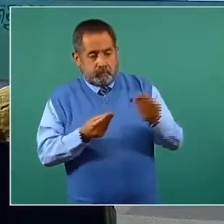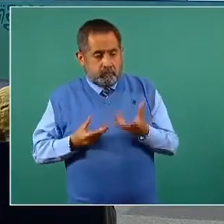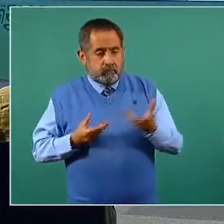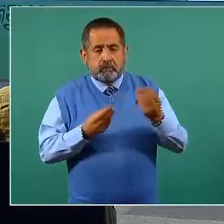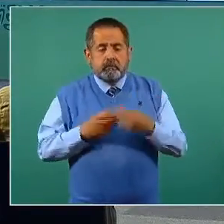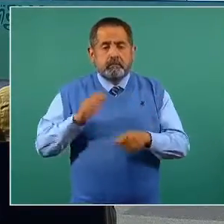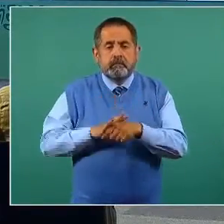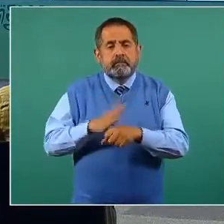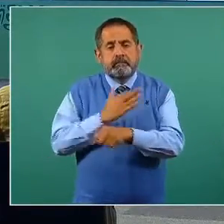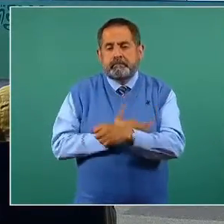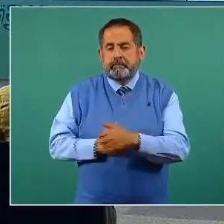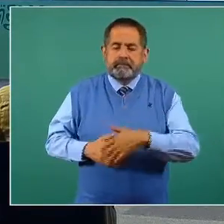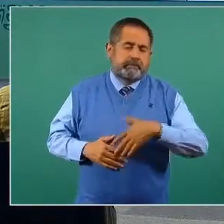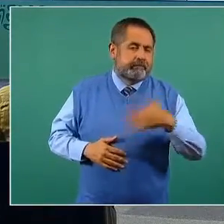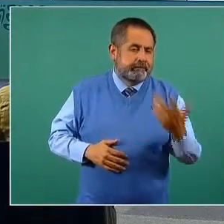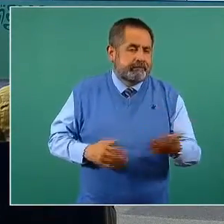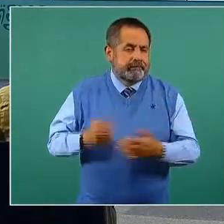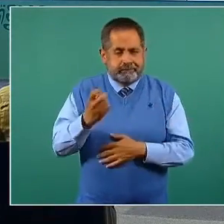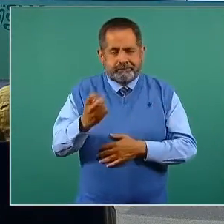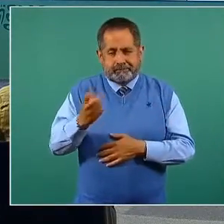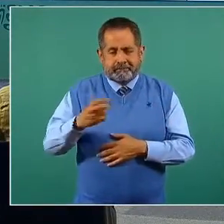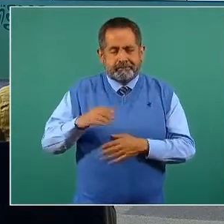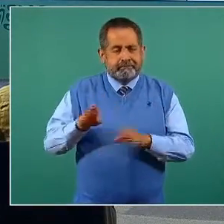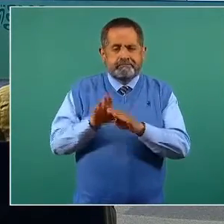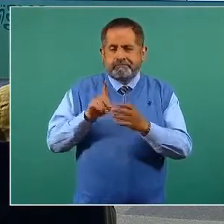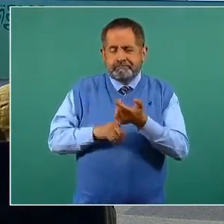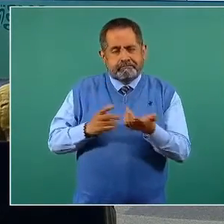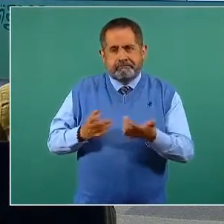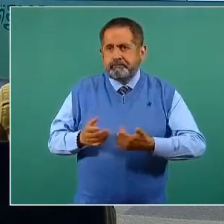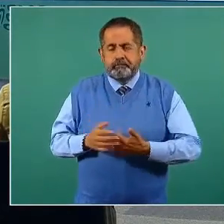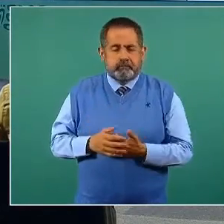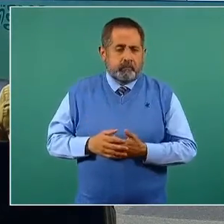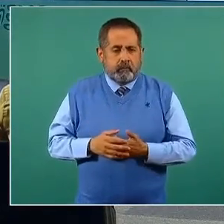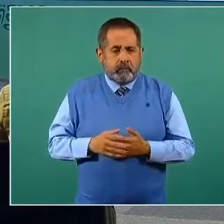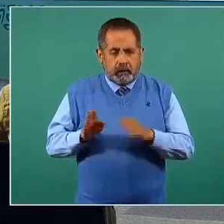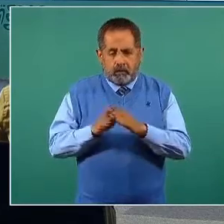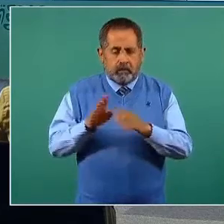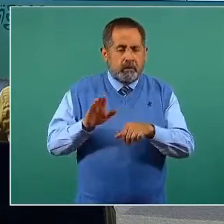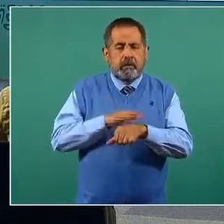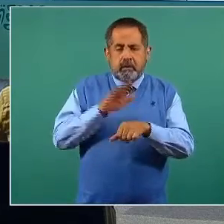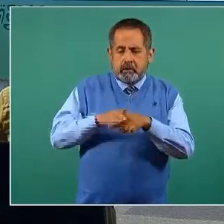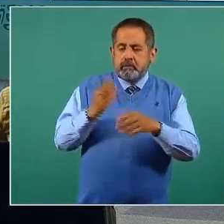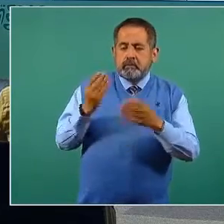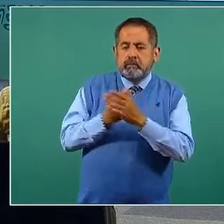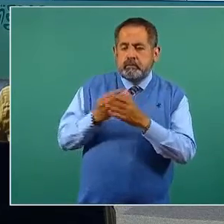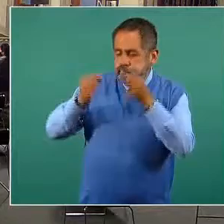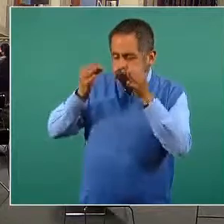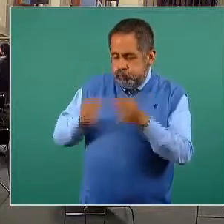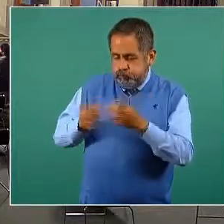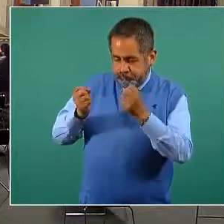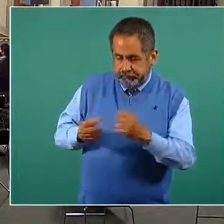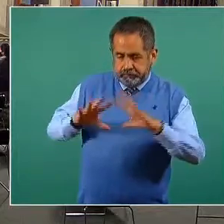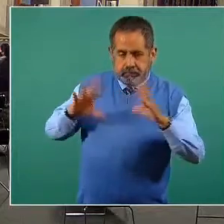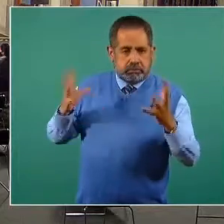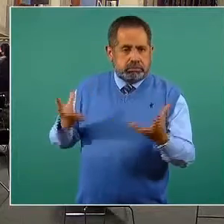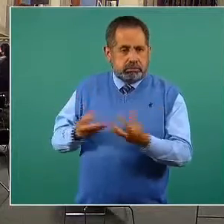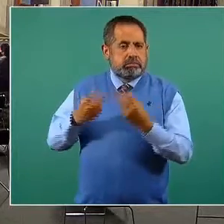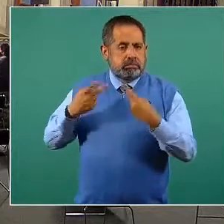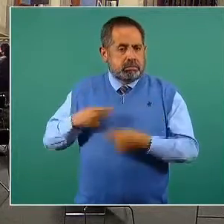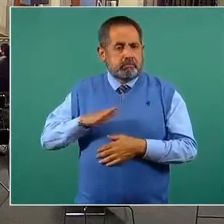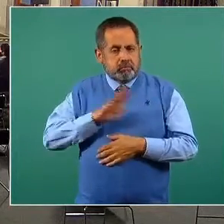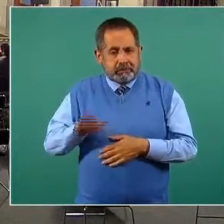conferencias previas, va a dar finalmente ya la clasificación final y confirmada a todos estos datos o